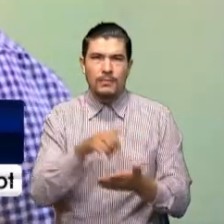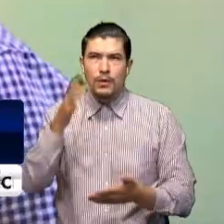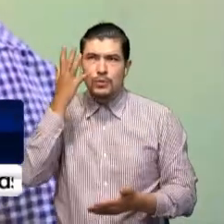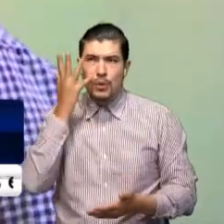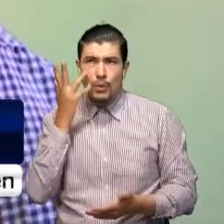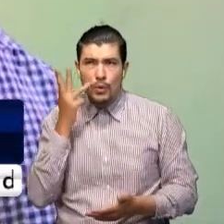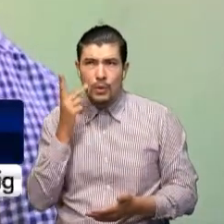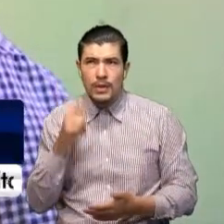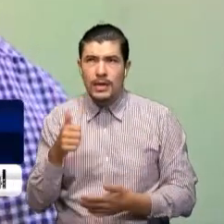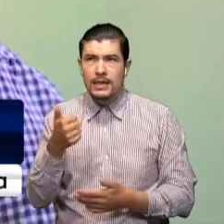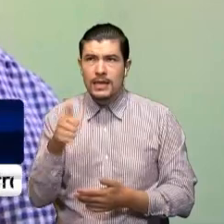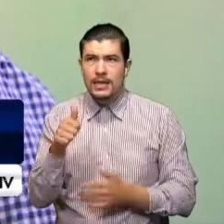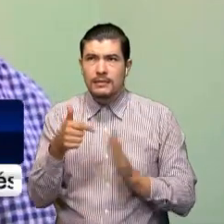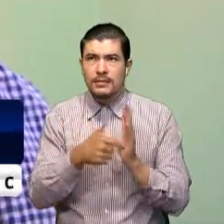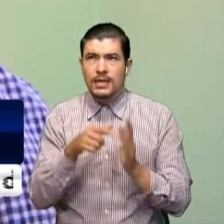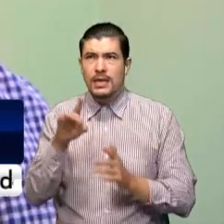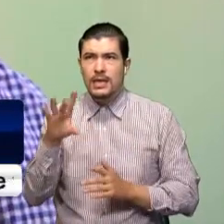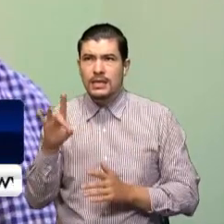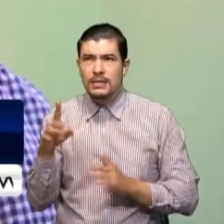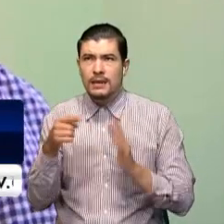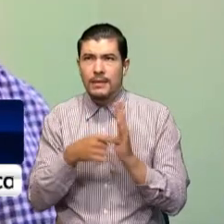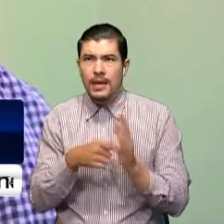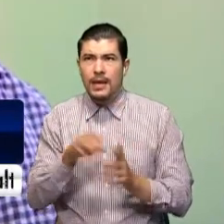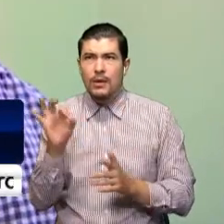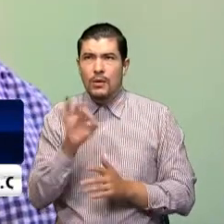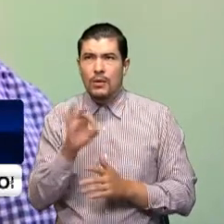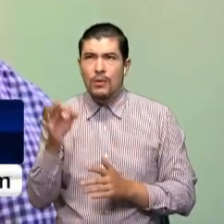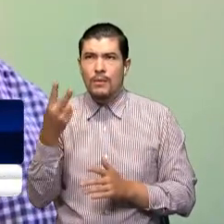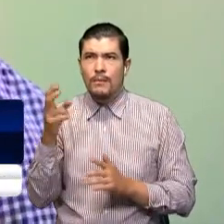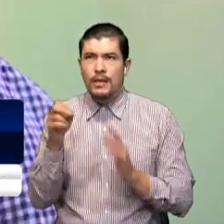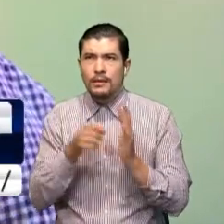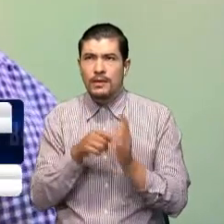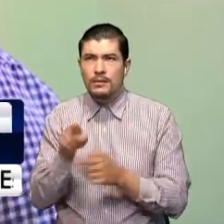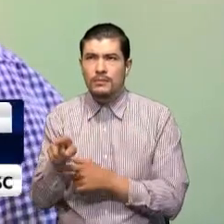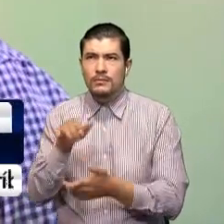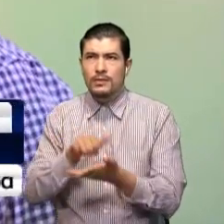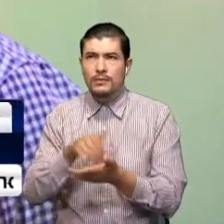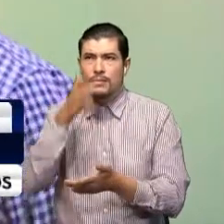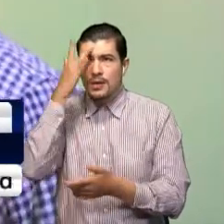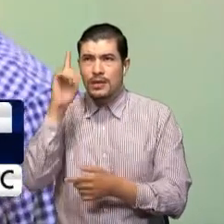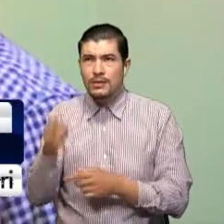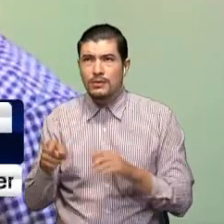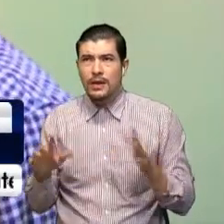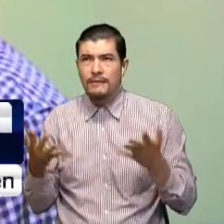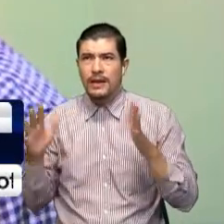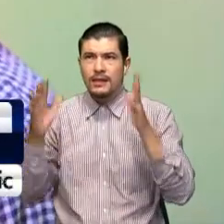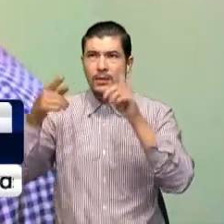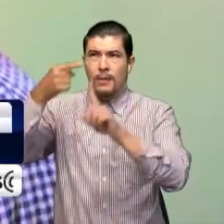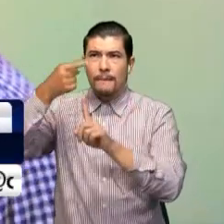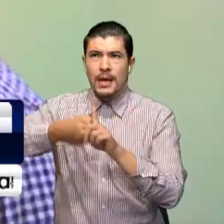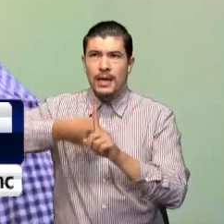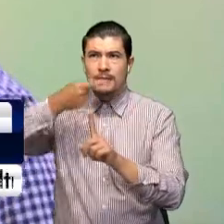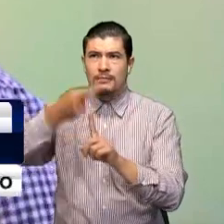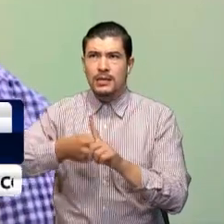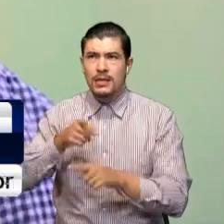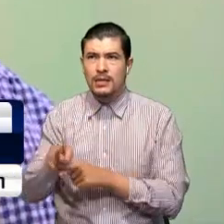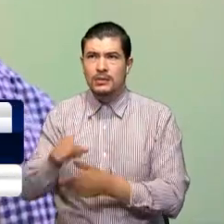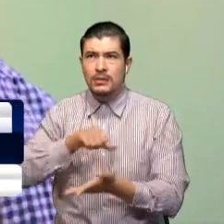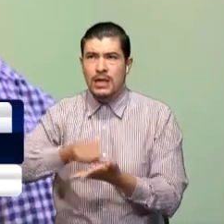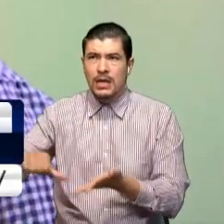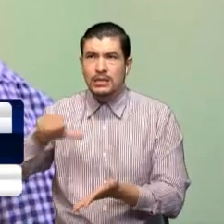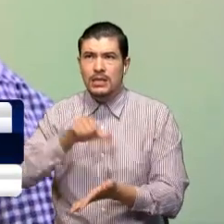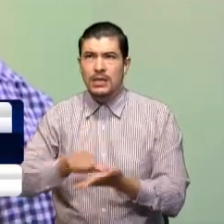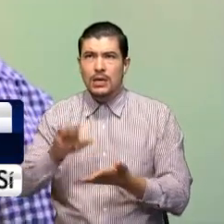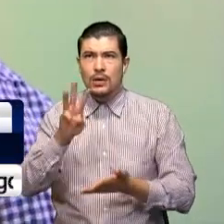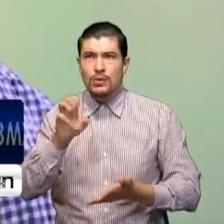echarle de 10 mil 15 mil 20 mil diarios a alcancía porque cada evento eso es mensual y eso se gastaron